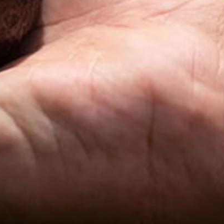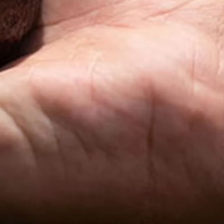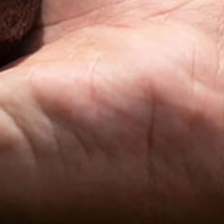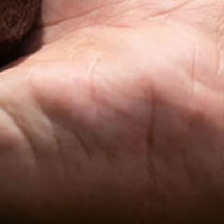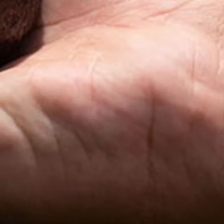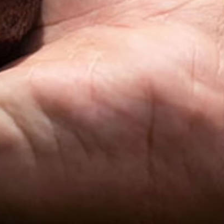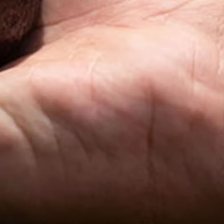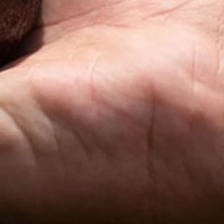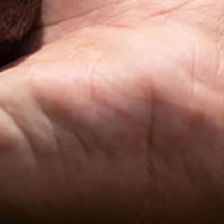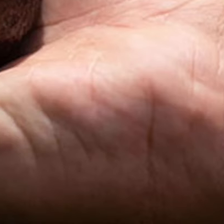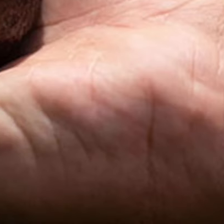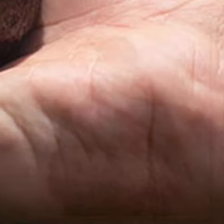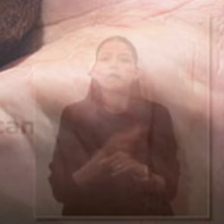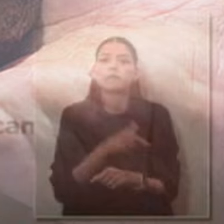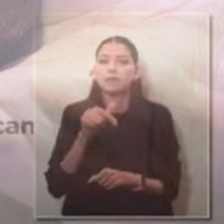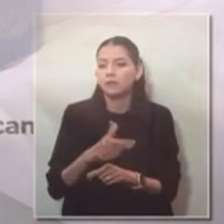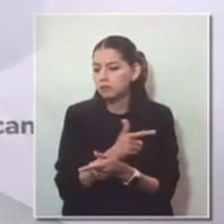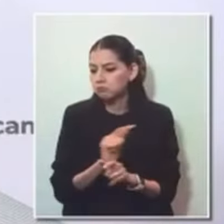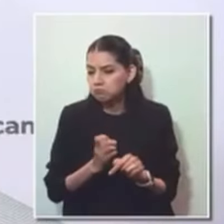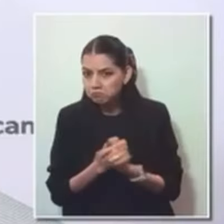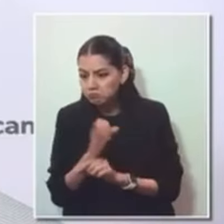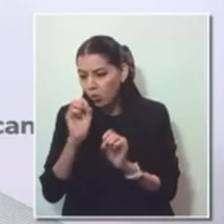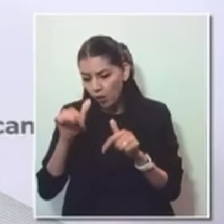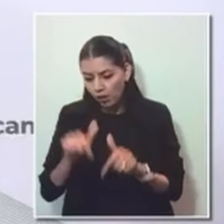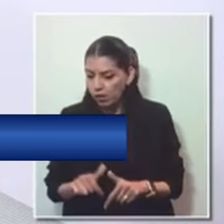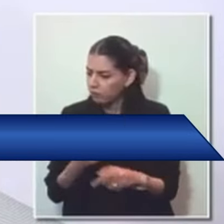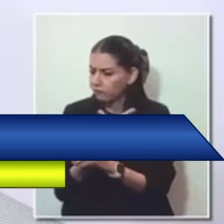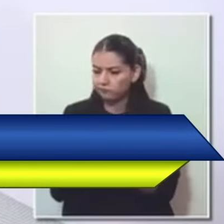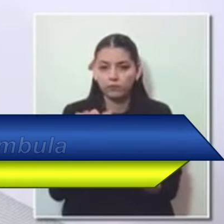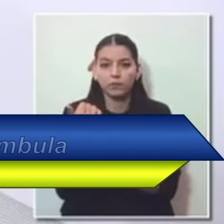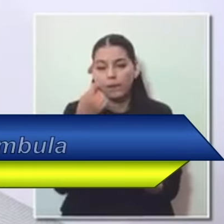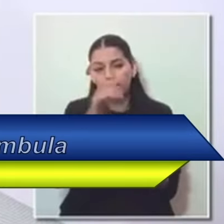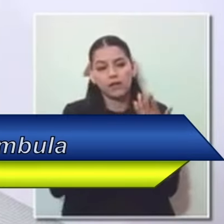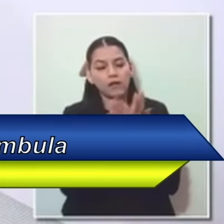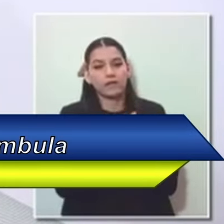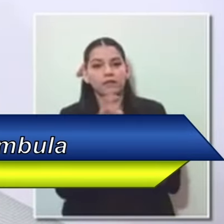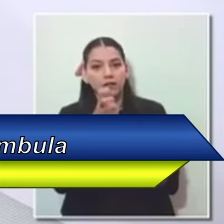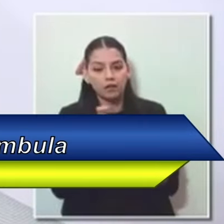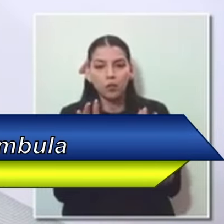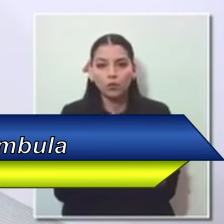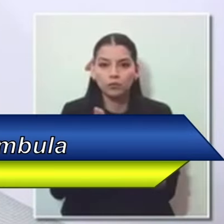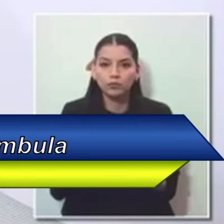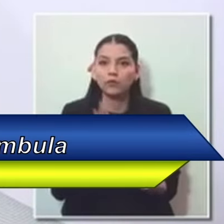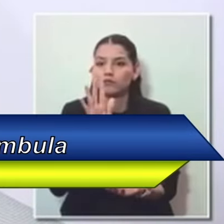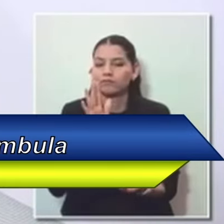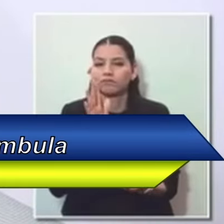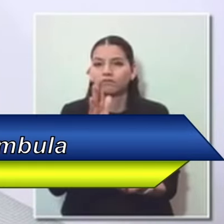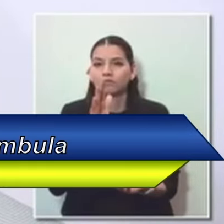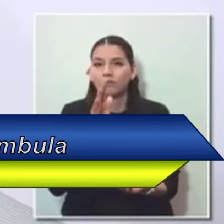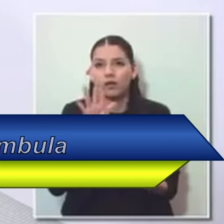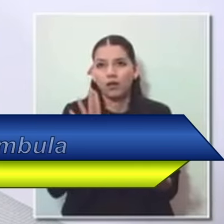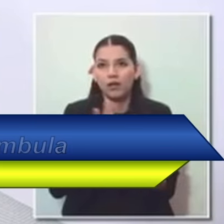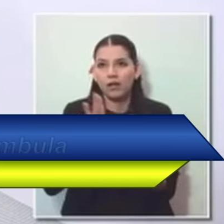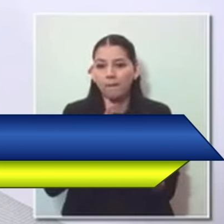de seguridad y protección para los mismos. Pero lo que evitaríamos de esta forma es parar la exportación. De